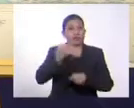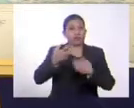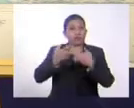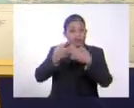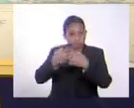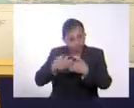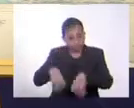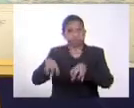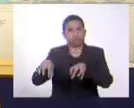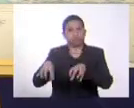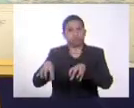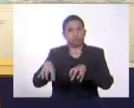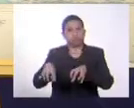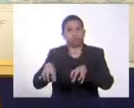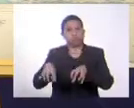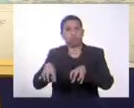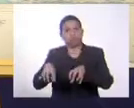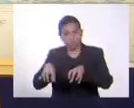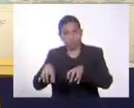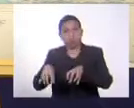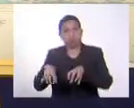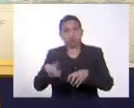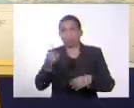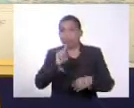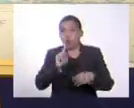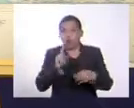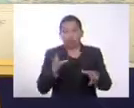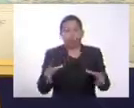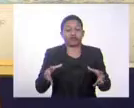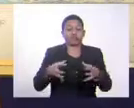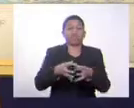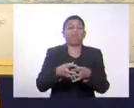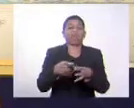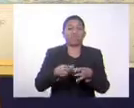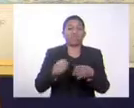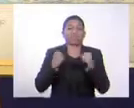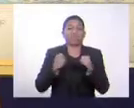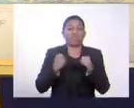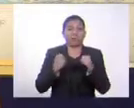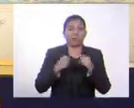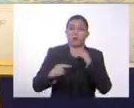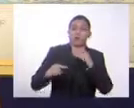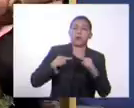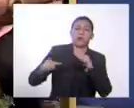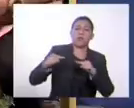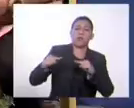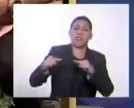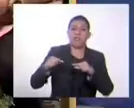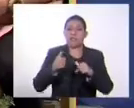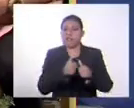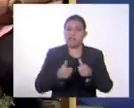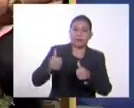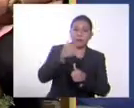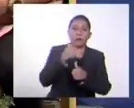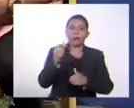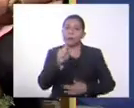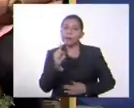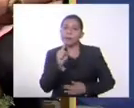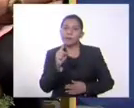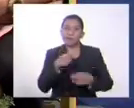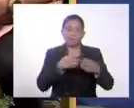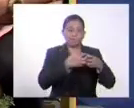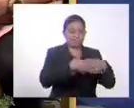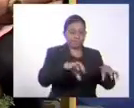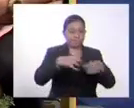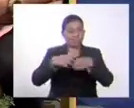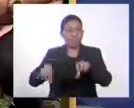evitar tiranía, si en un momento el Ejecutivo se une con el Legislativo, tendríamos una situación que el que